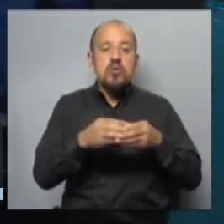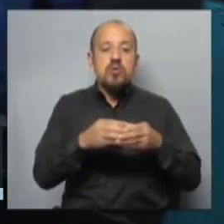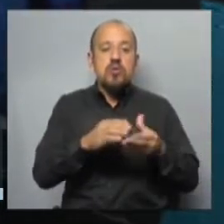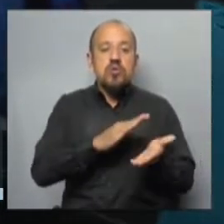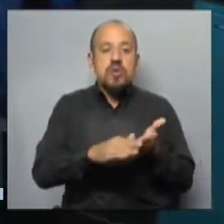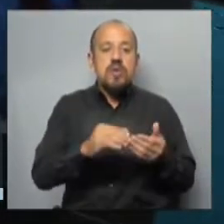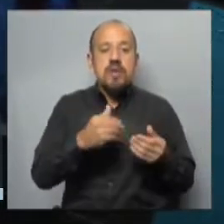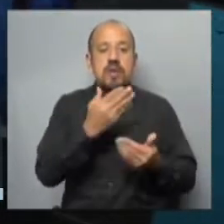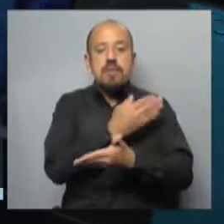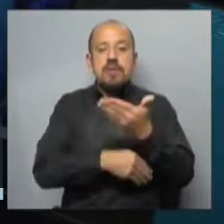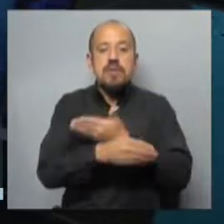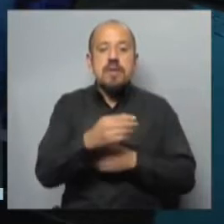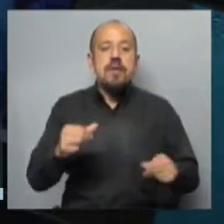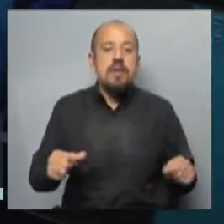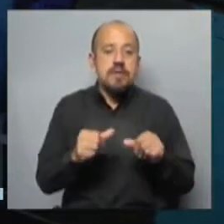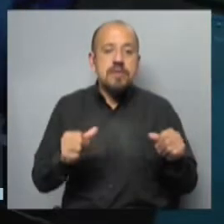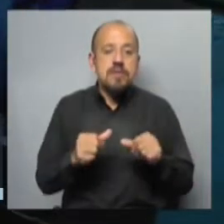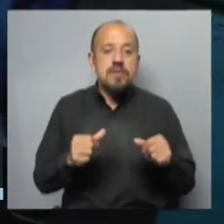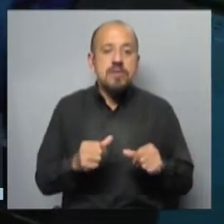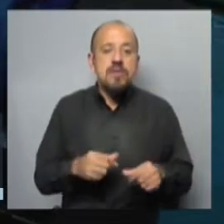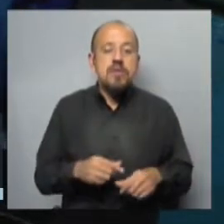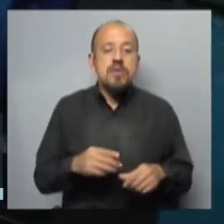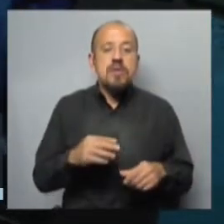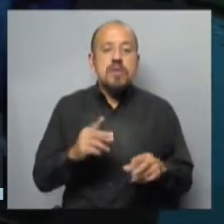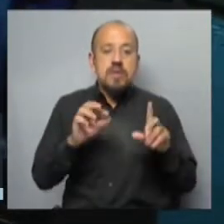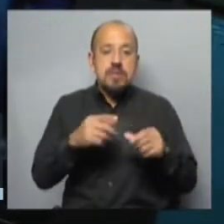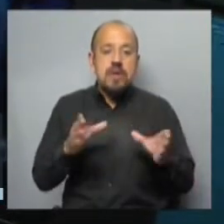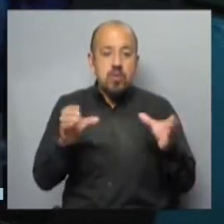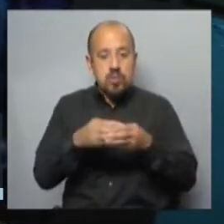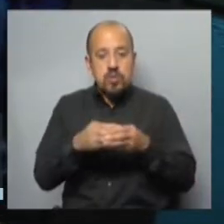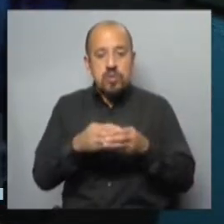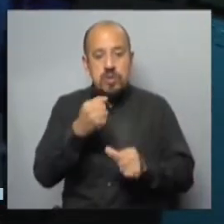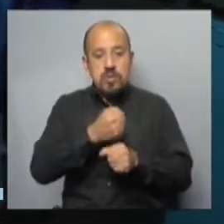que hacemos bueno desde la subcomisión laboral tenemos